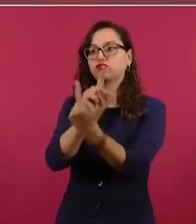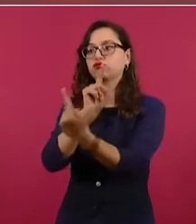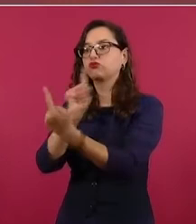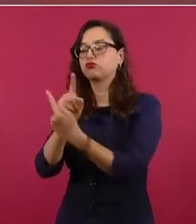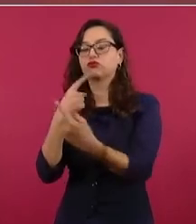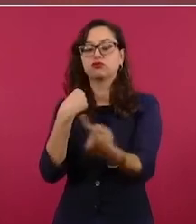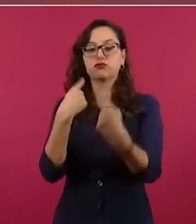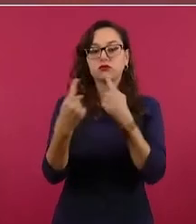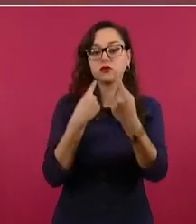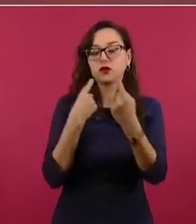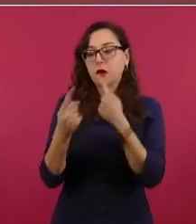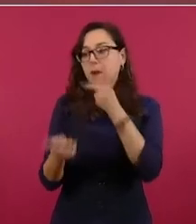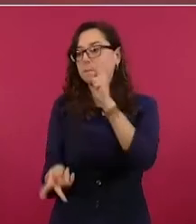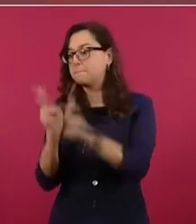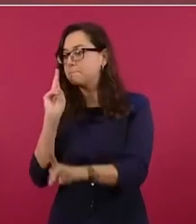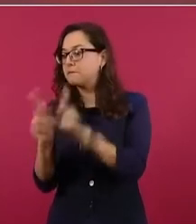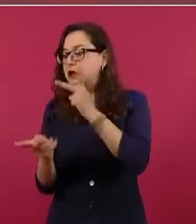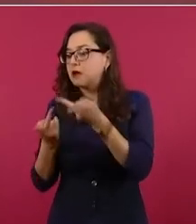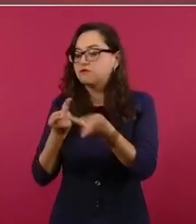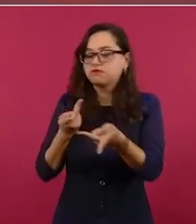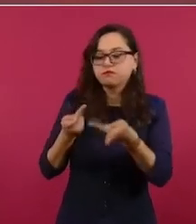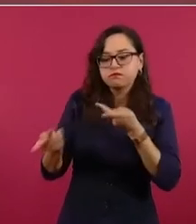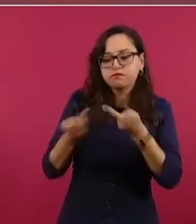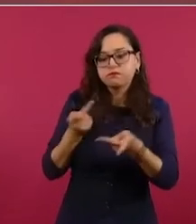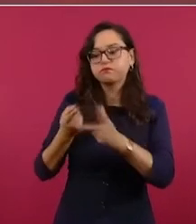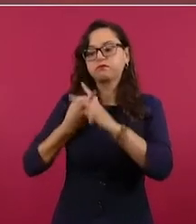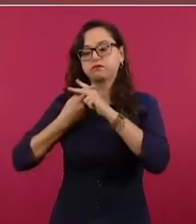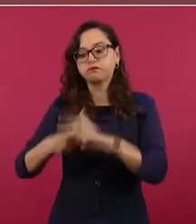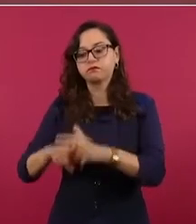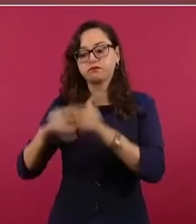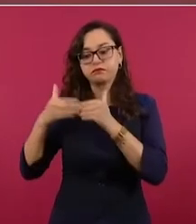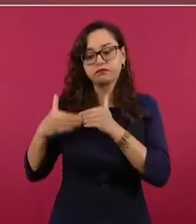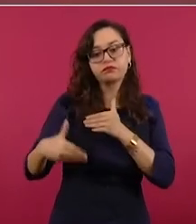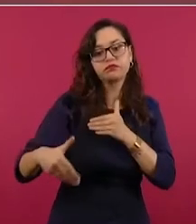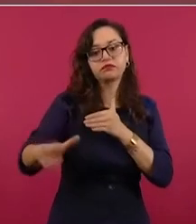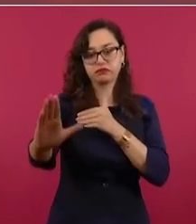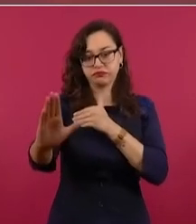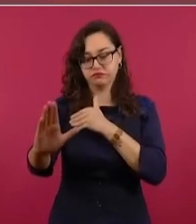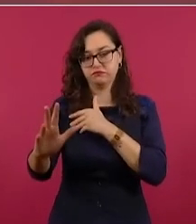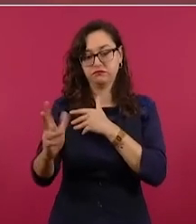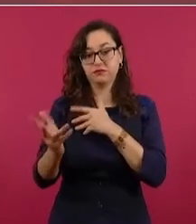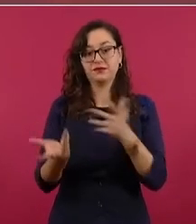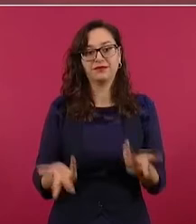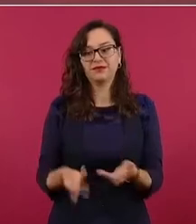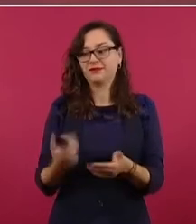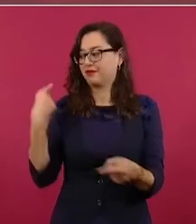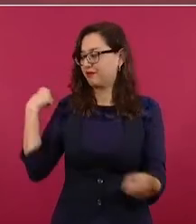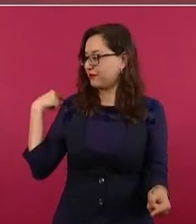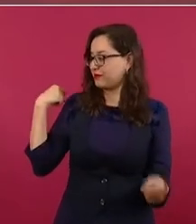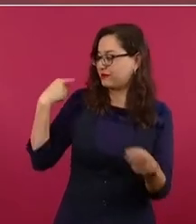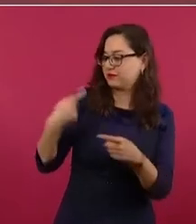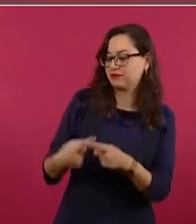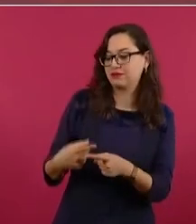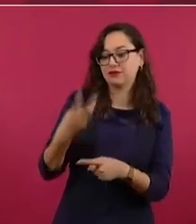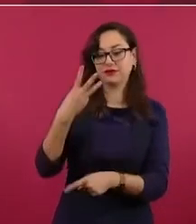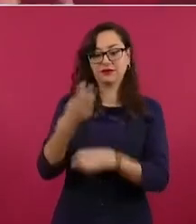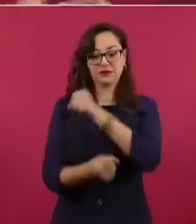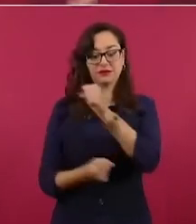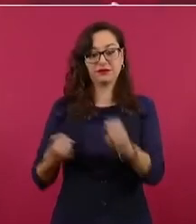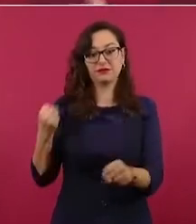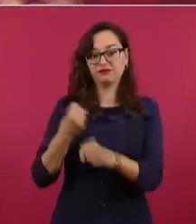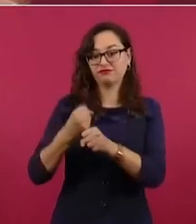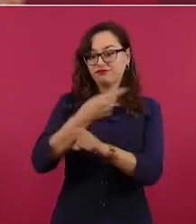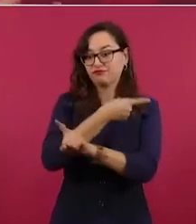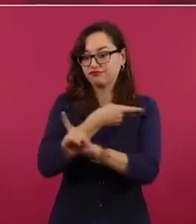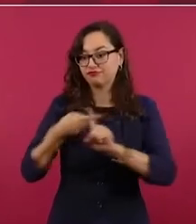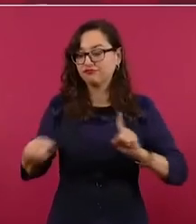Nos llevó muchísimo trabajo llegar a